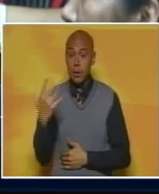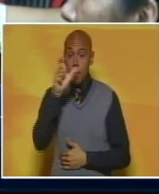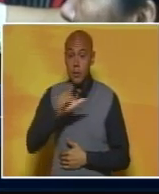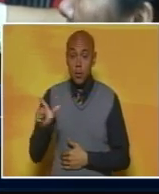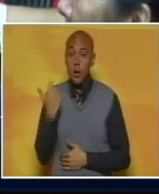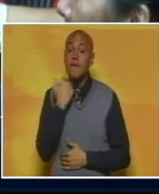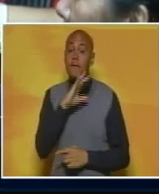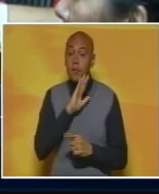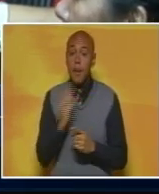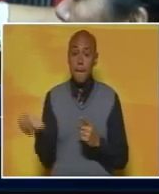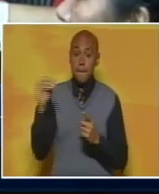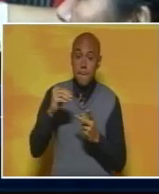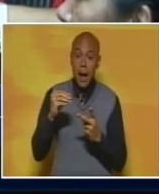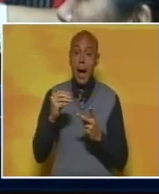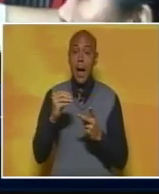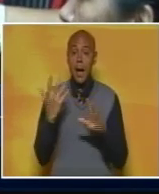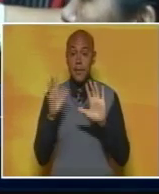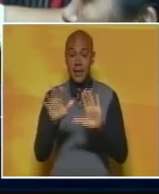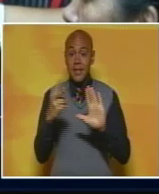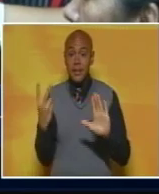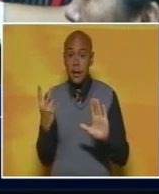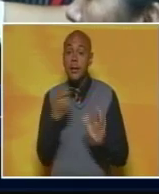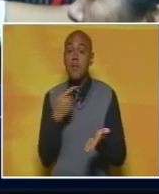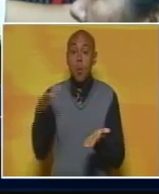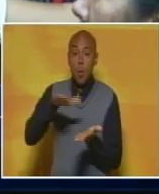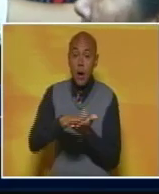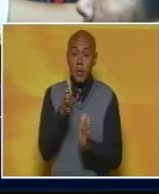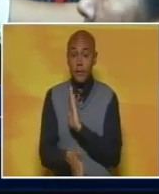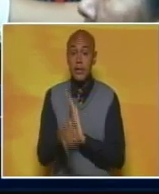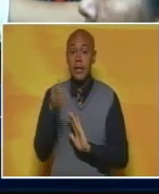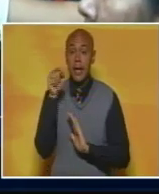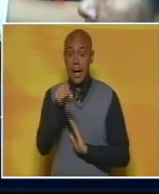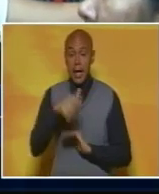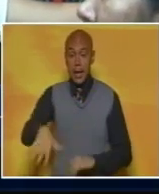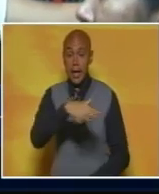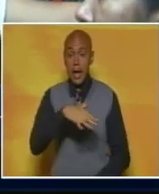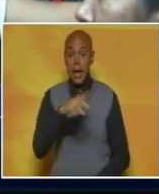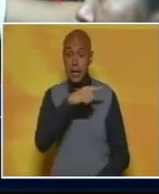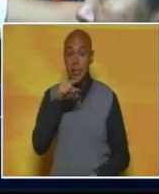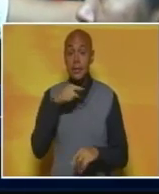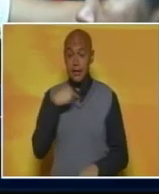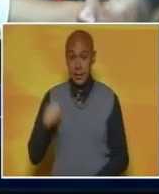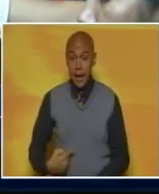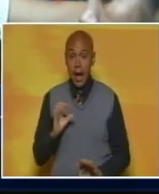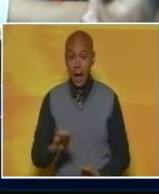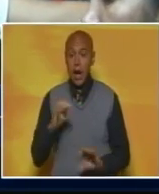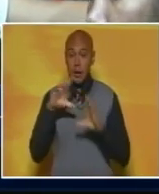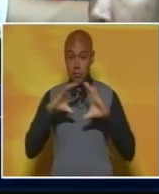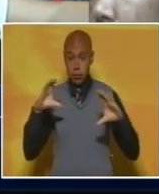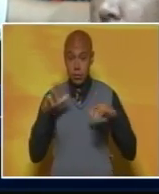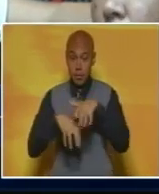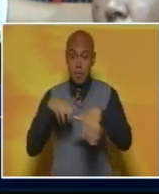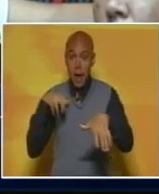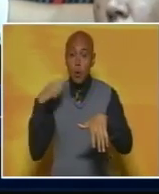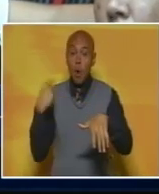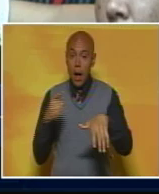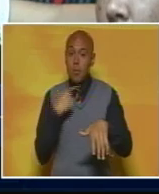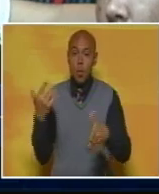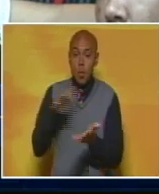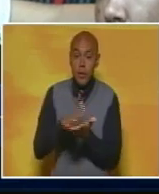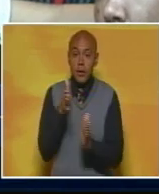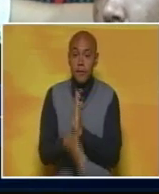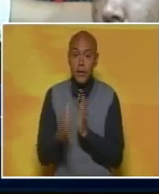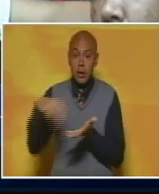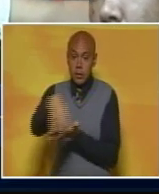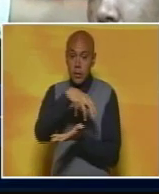casos y 17 defunciones, la mayoría de ellos en China, asociados o directamente vinculados a la